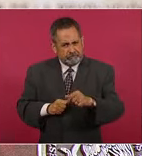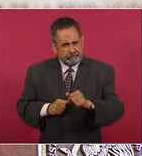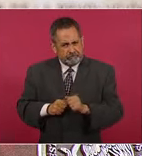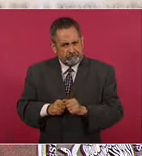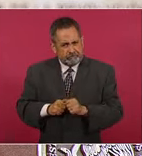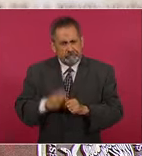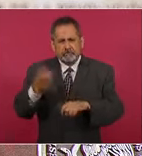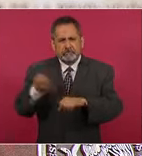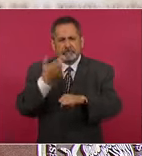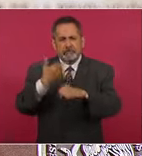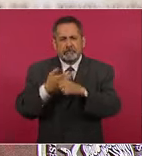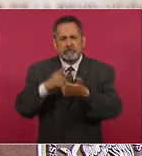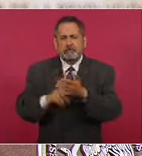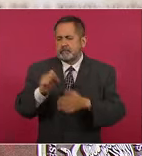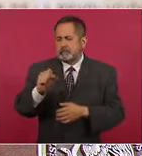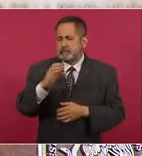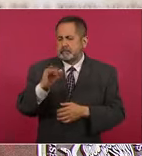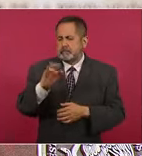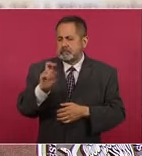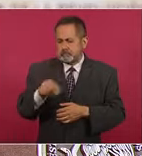la Secretaría de Bienestar,